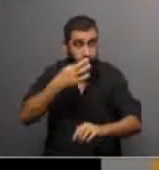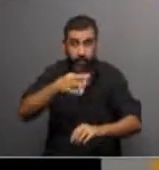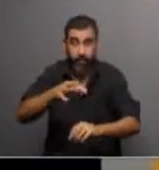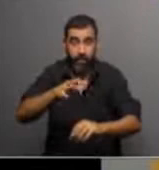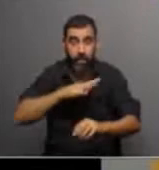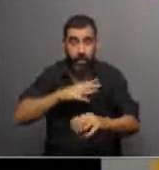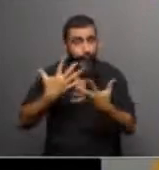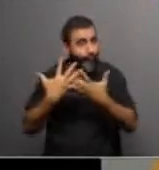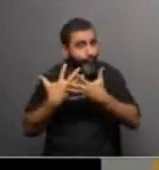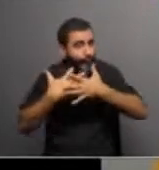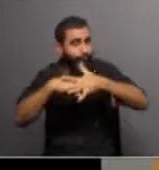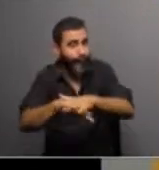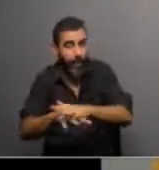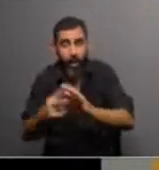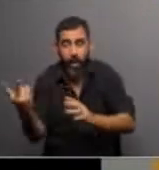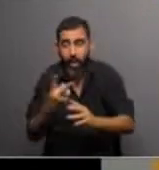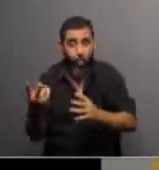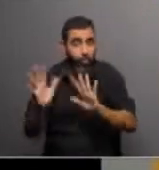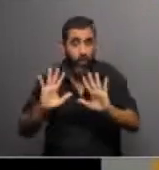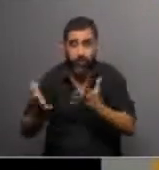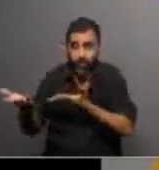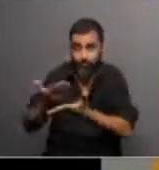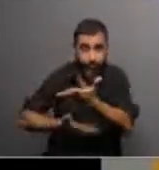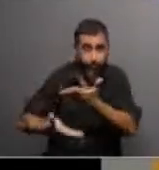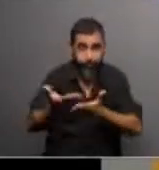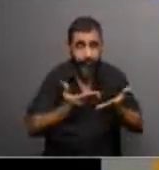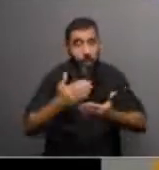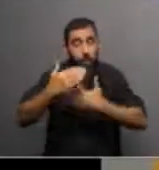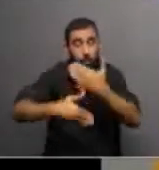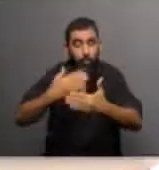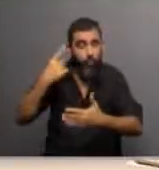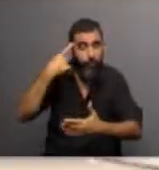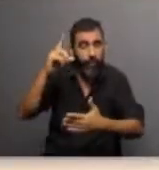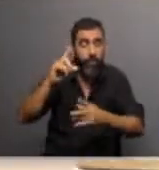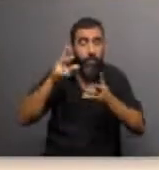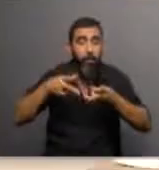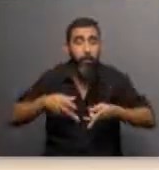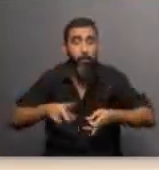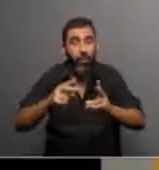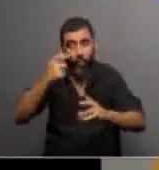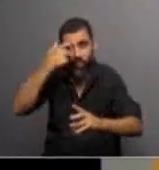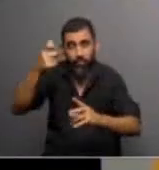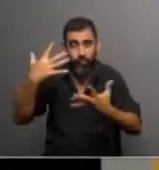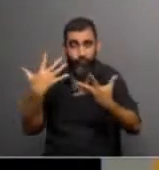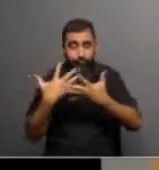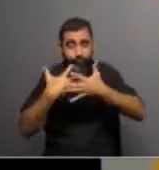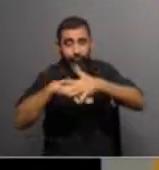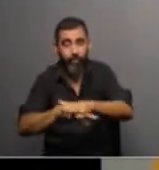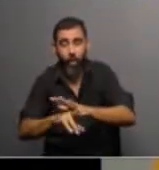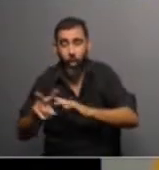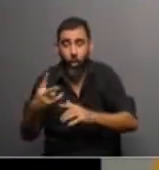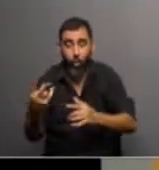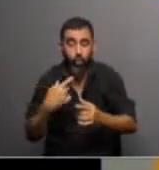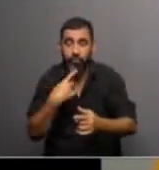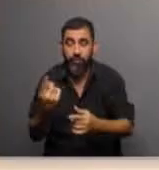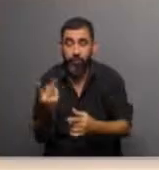una retroalimentación, ¿no? Y lo decía muy claro Bagatini, el proceso creativo y el método científico terminaron de alguna manera generando insumos